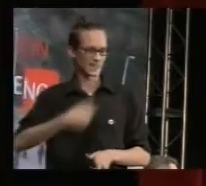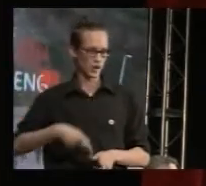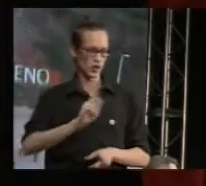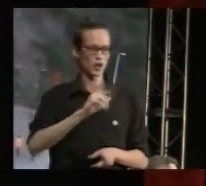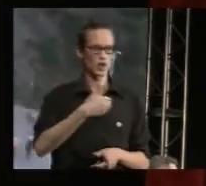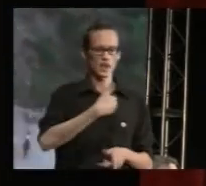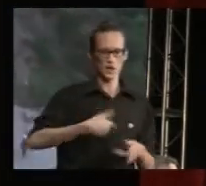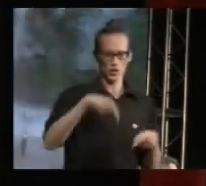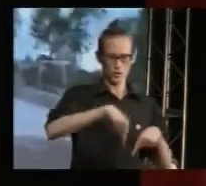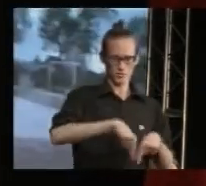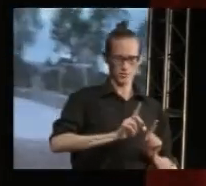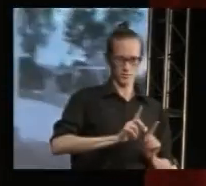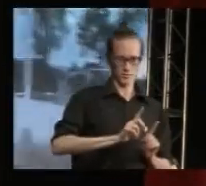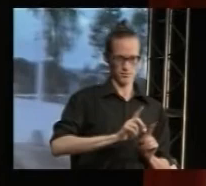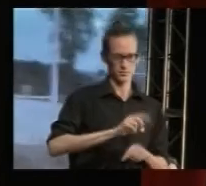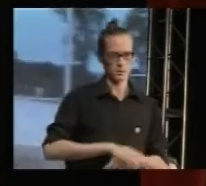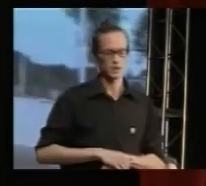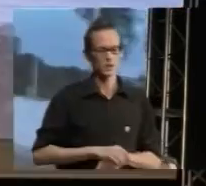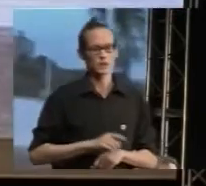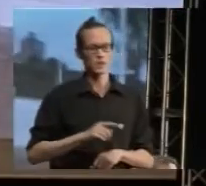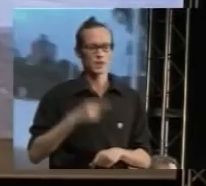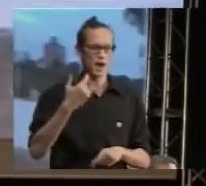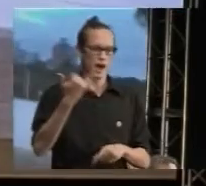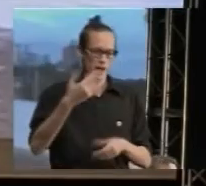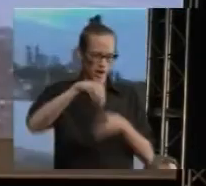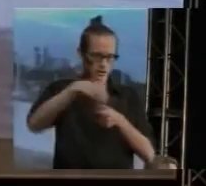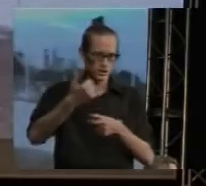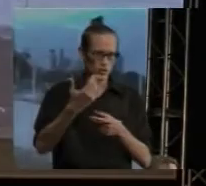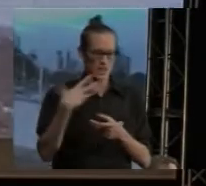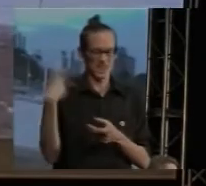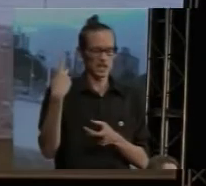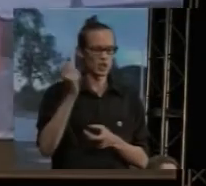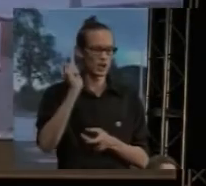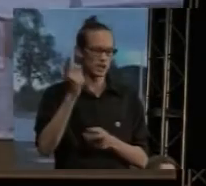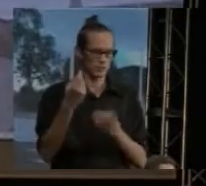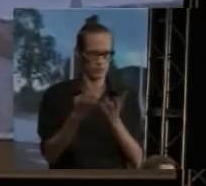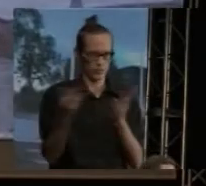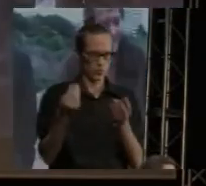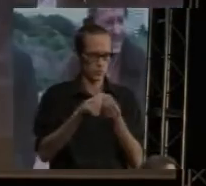está garantizada por su directorio, por donde están